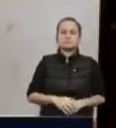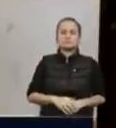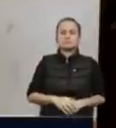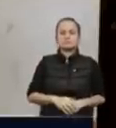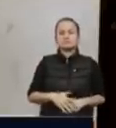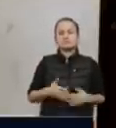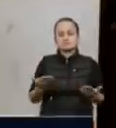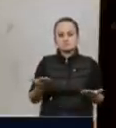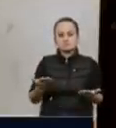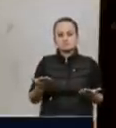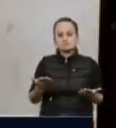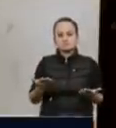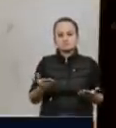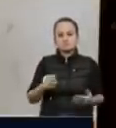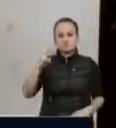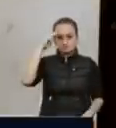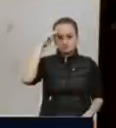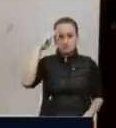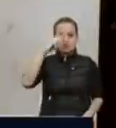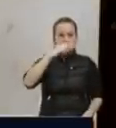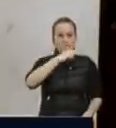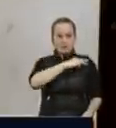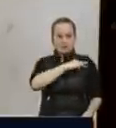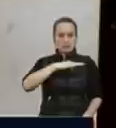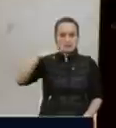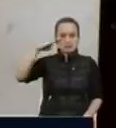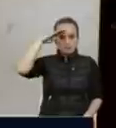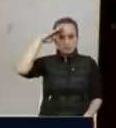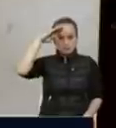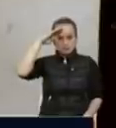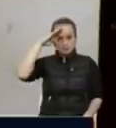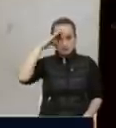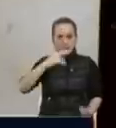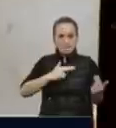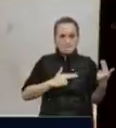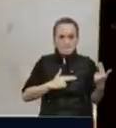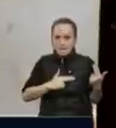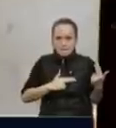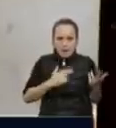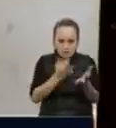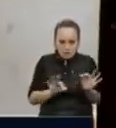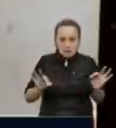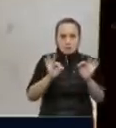estén nuestras Fuerzas Armadas brindando seguridad.